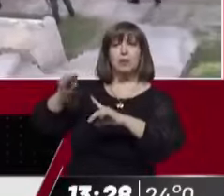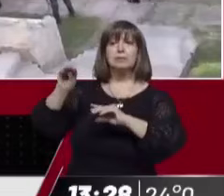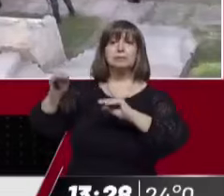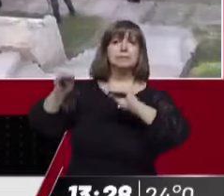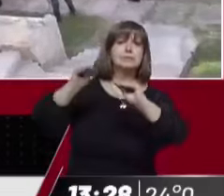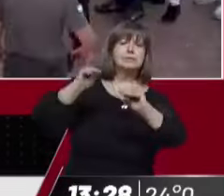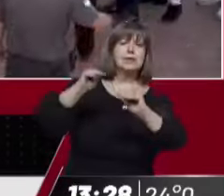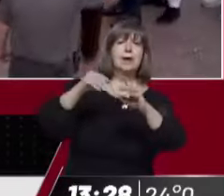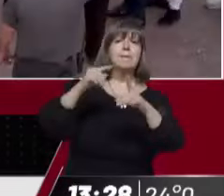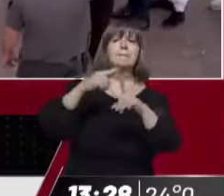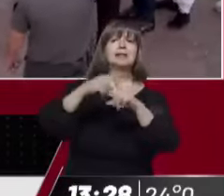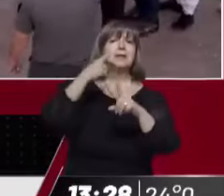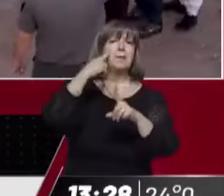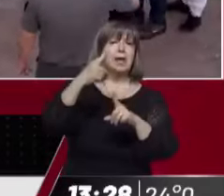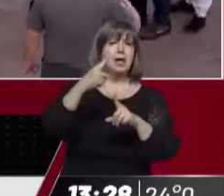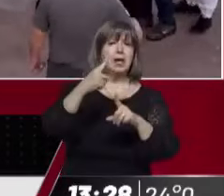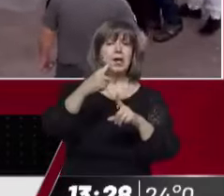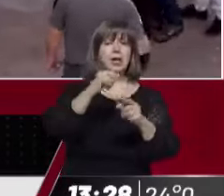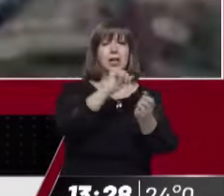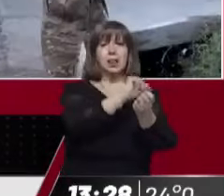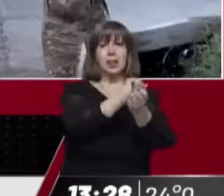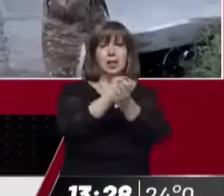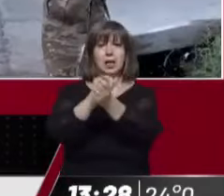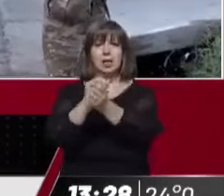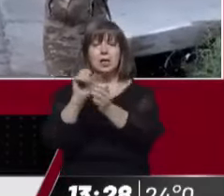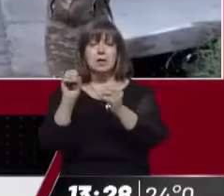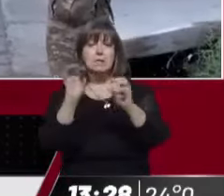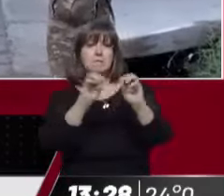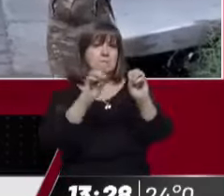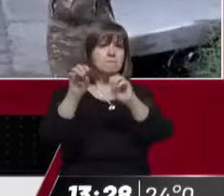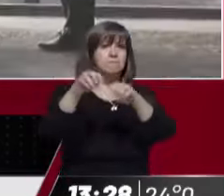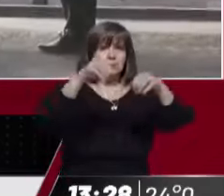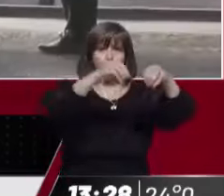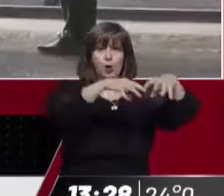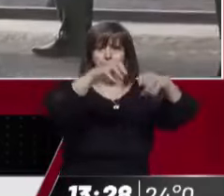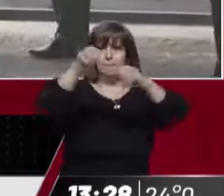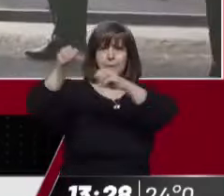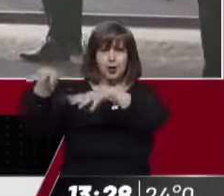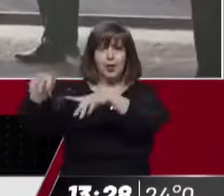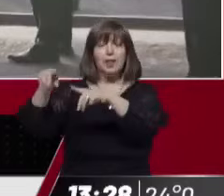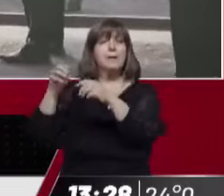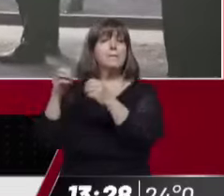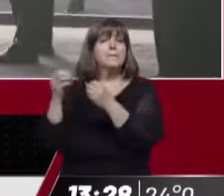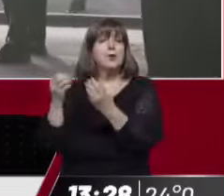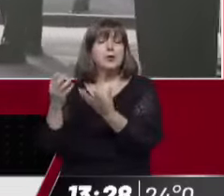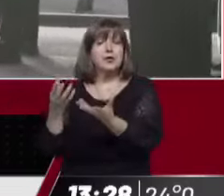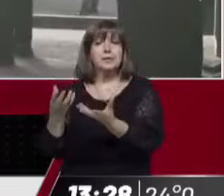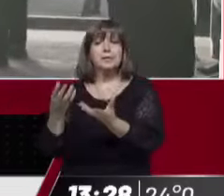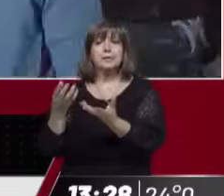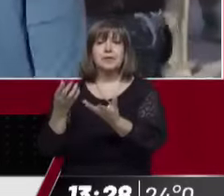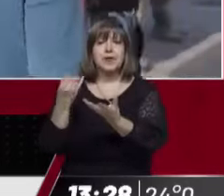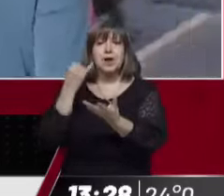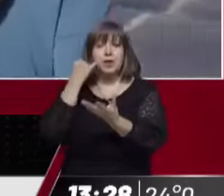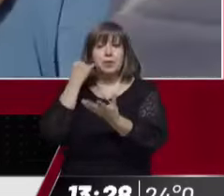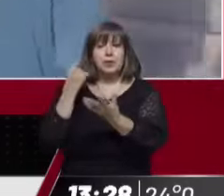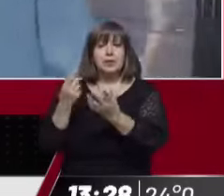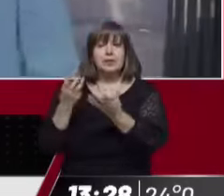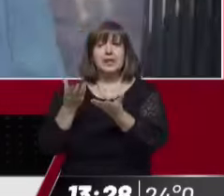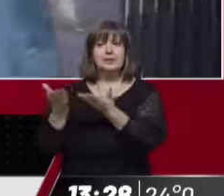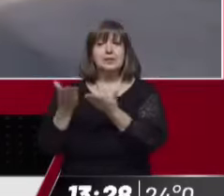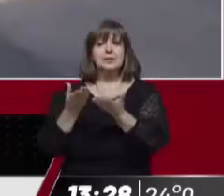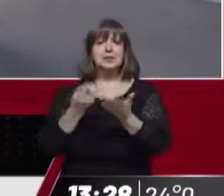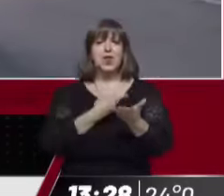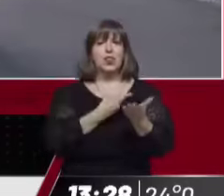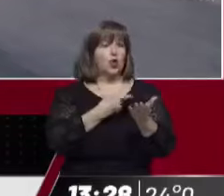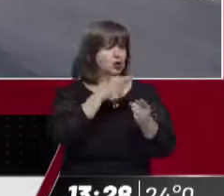de 1000 internos, que tiene que ver con esta inteligencia que hay que hacer desde el servicio para poder determinar a dónde